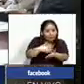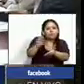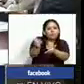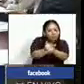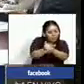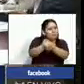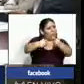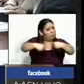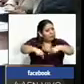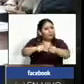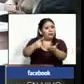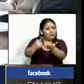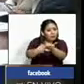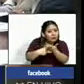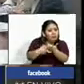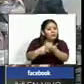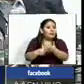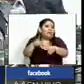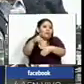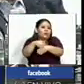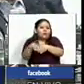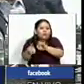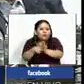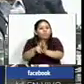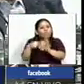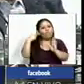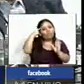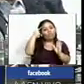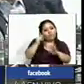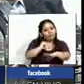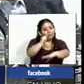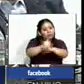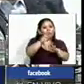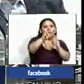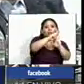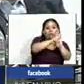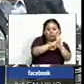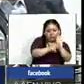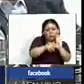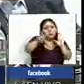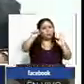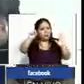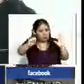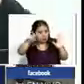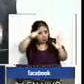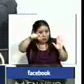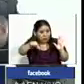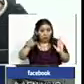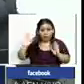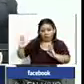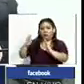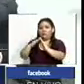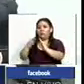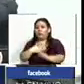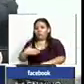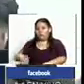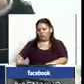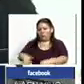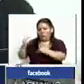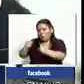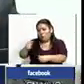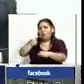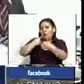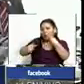el debate del préstamo, pero los diputados pidieron condiciones para dar luz verde y que el Ejecutivo pueda negociar